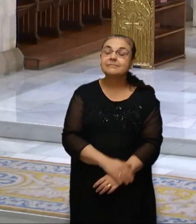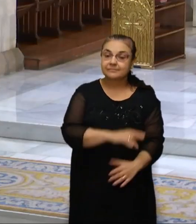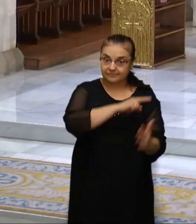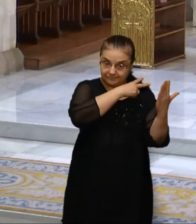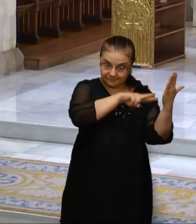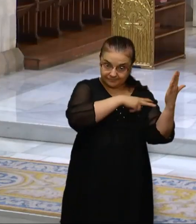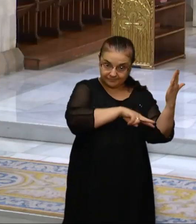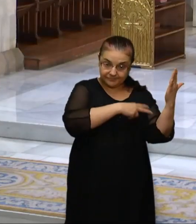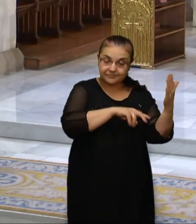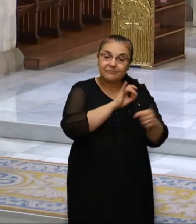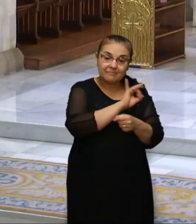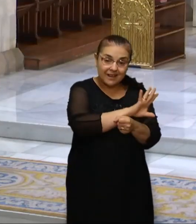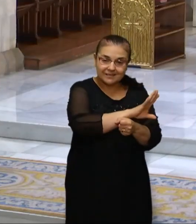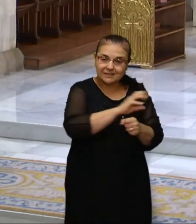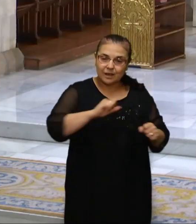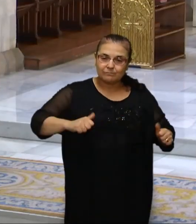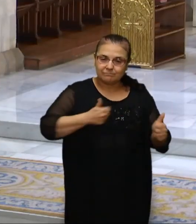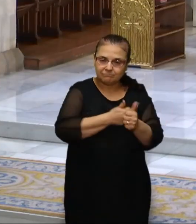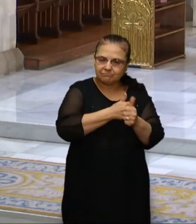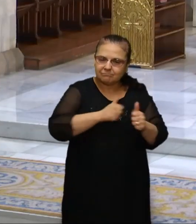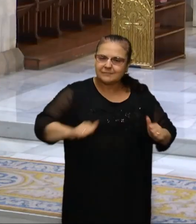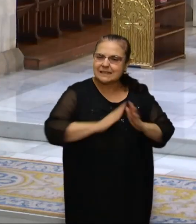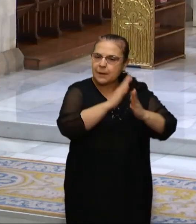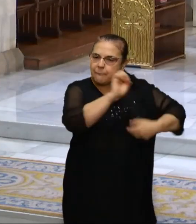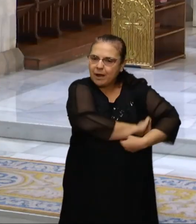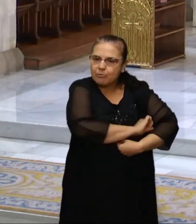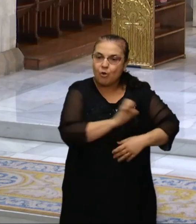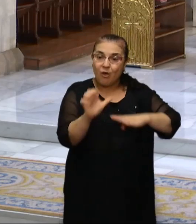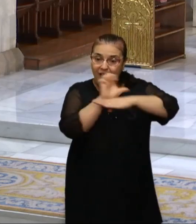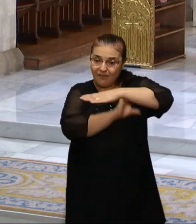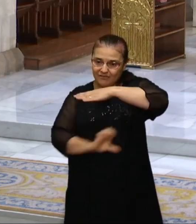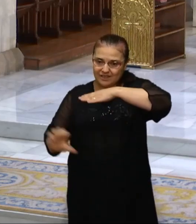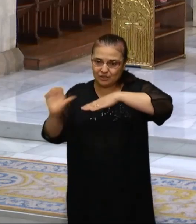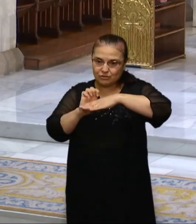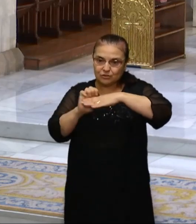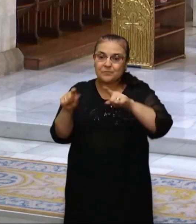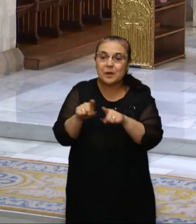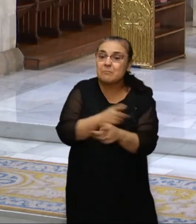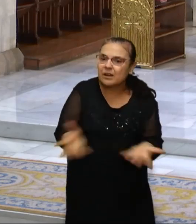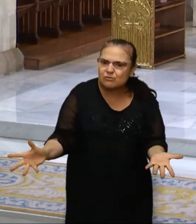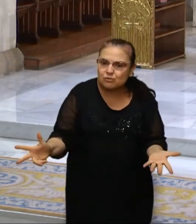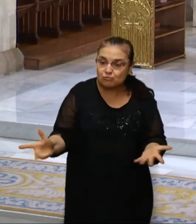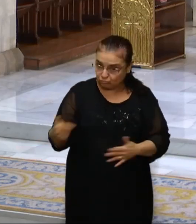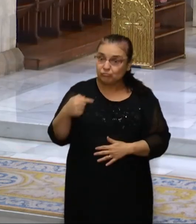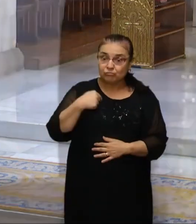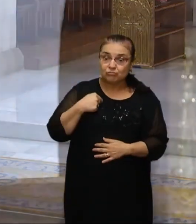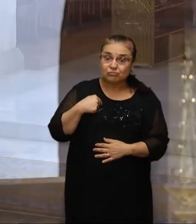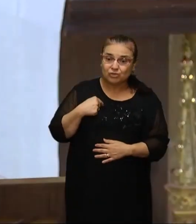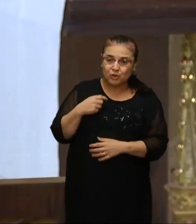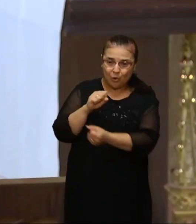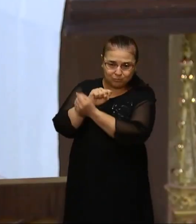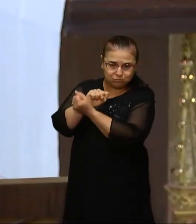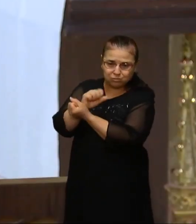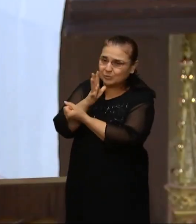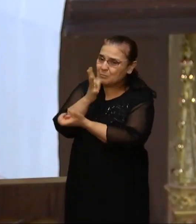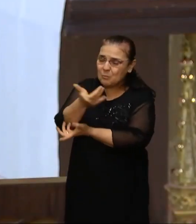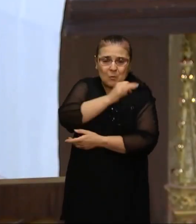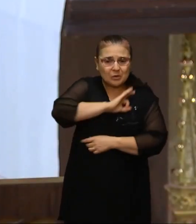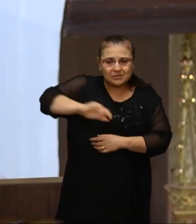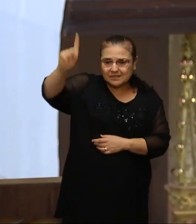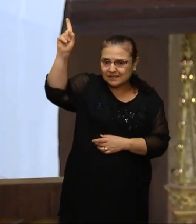lectura de la carta del apóstol San Pablo a Los Efesios hermanos yo el prisionero por el